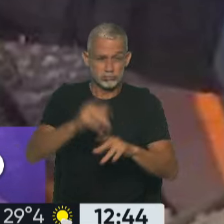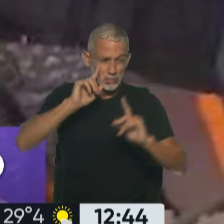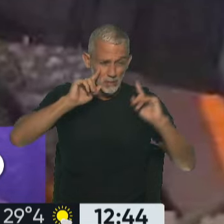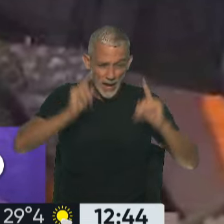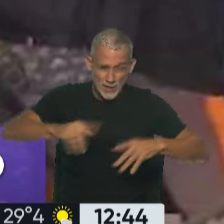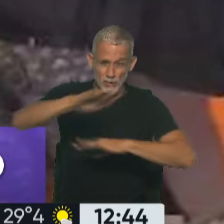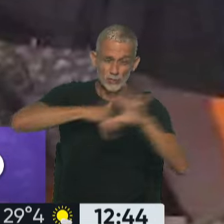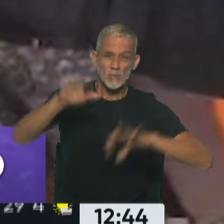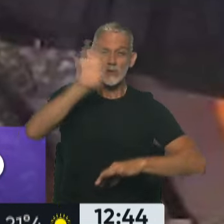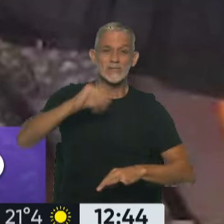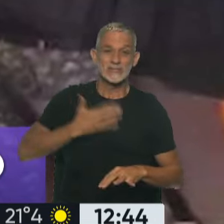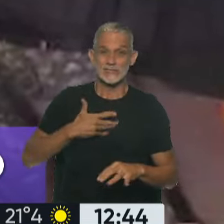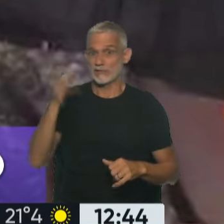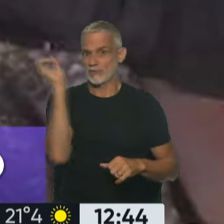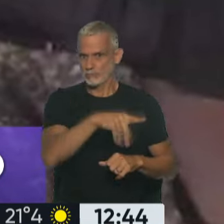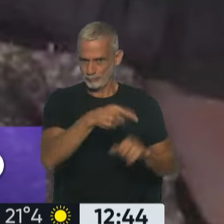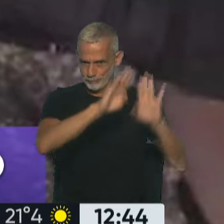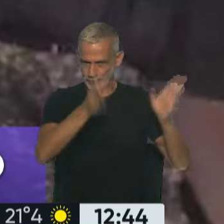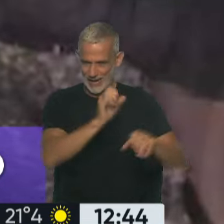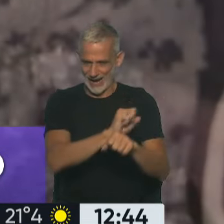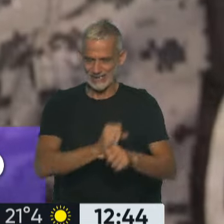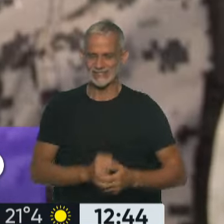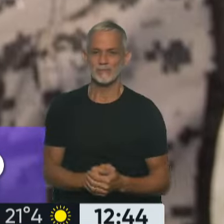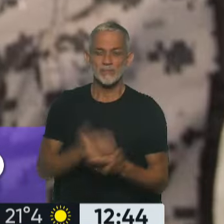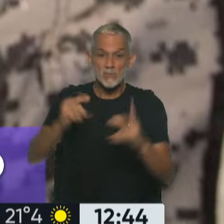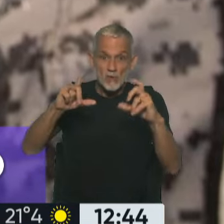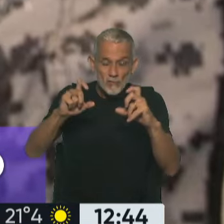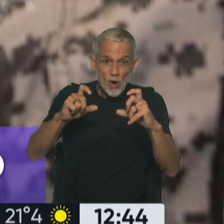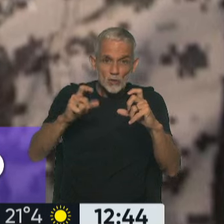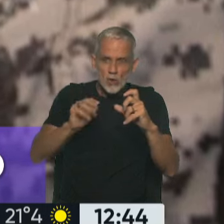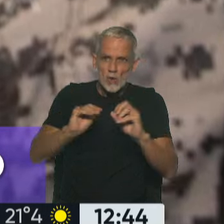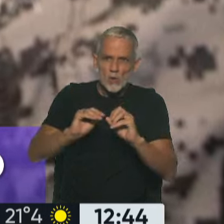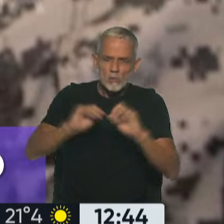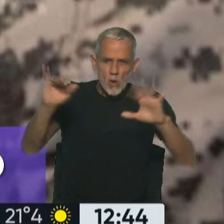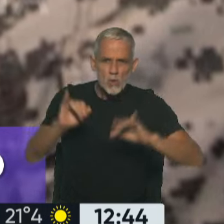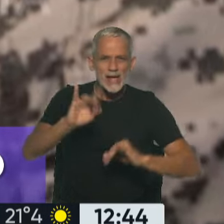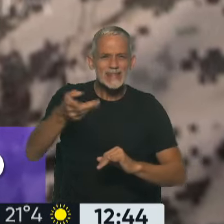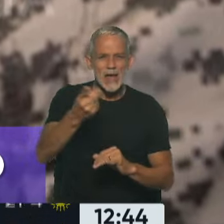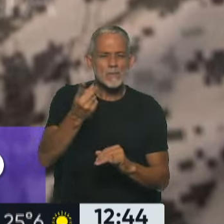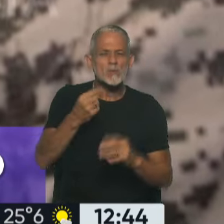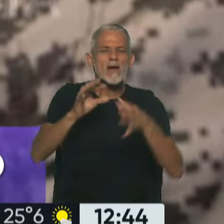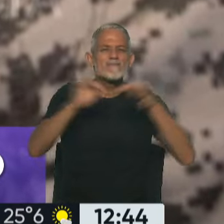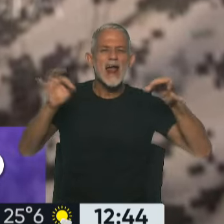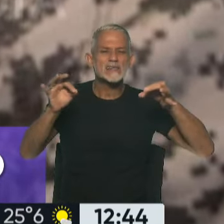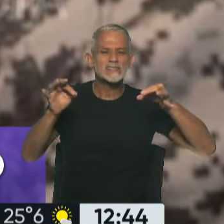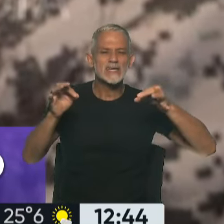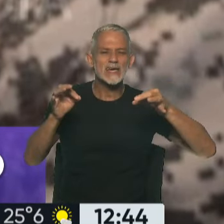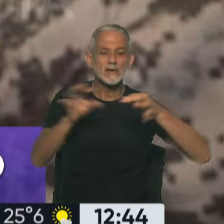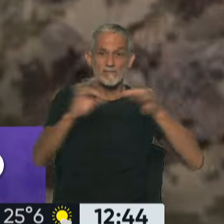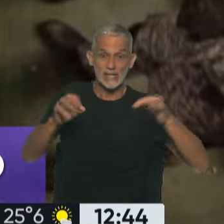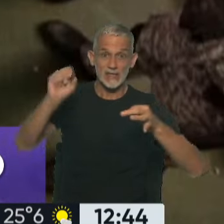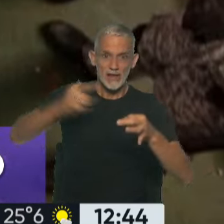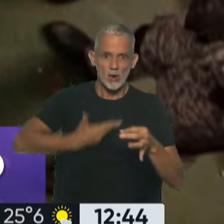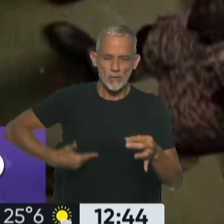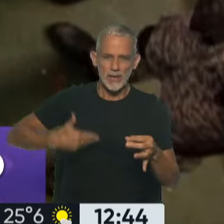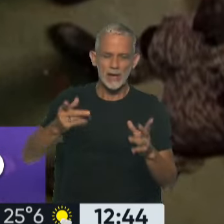de Santa Fe. Ujú. Luego de conocerse Allí, esa foto, también se conoció una frase, ¿no?, textual del gobierno: